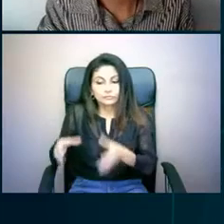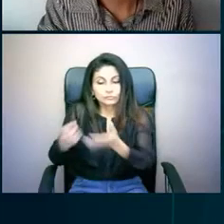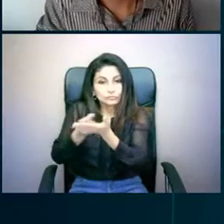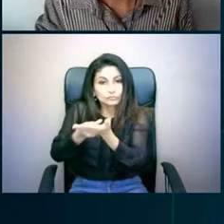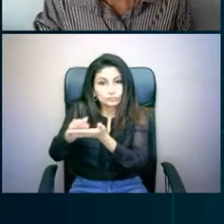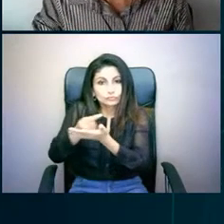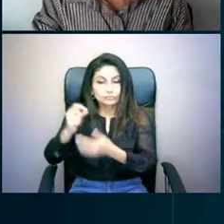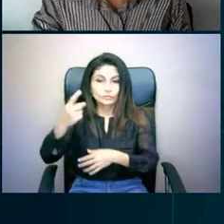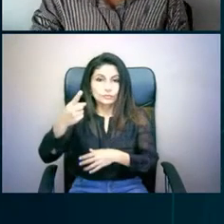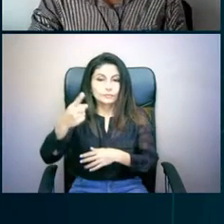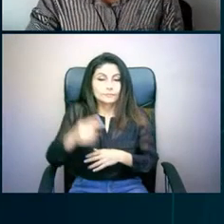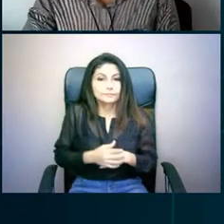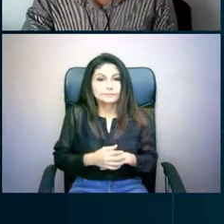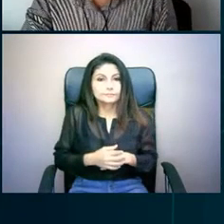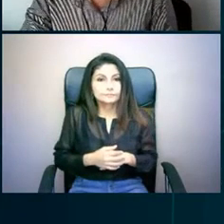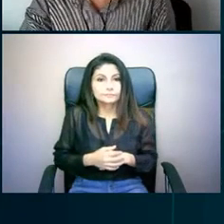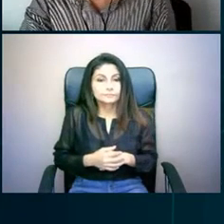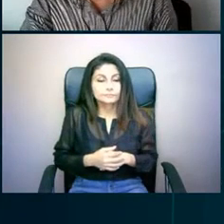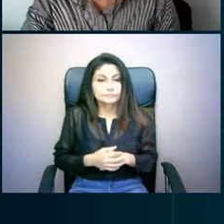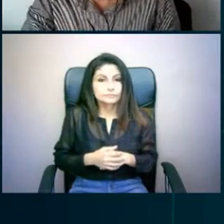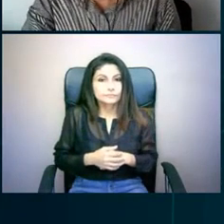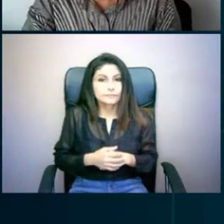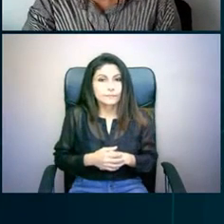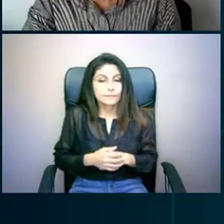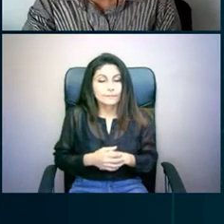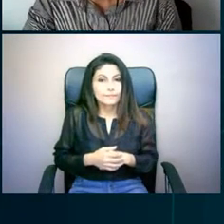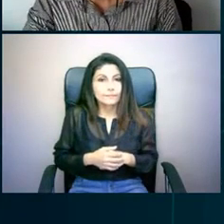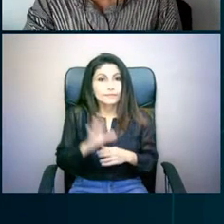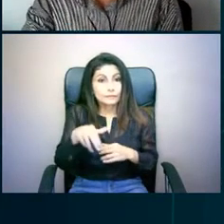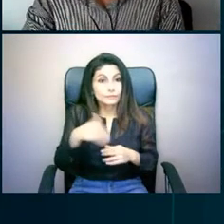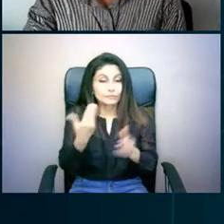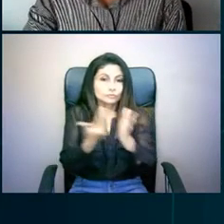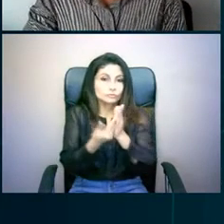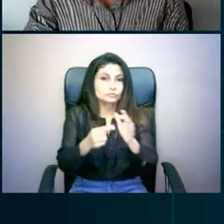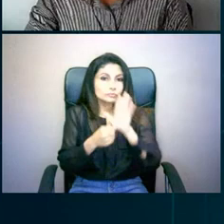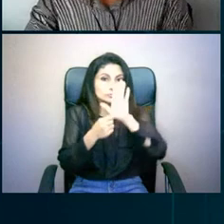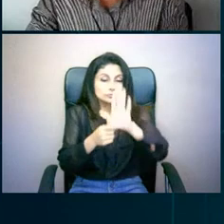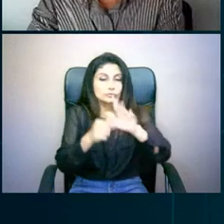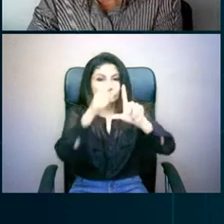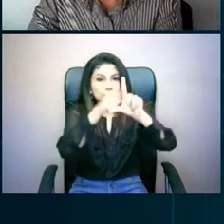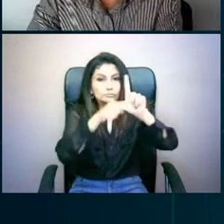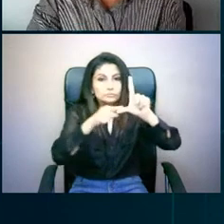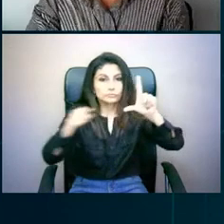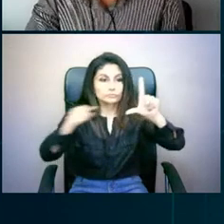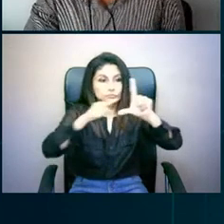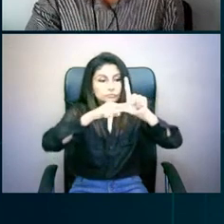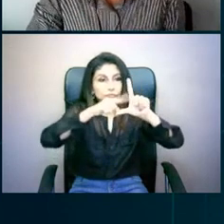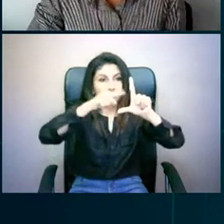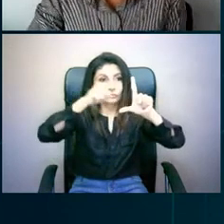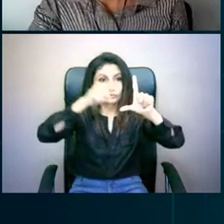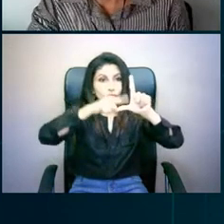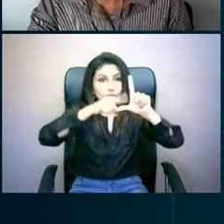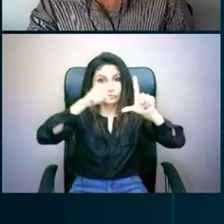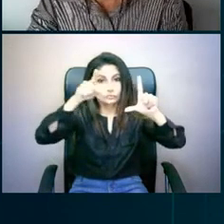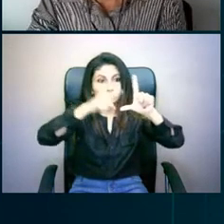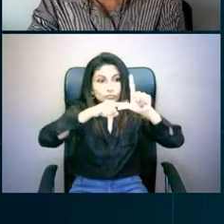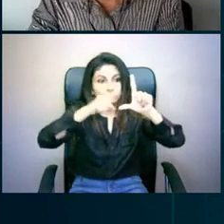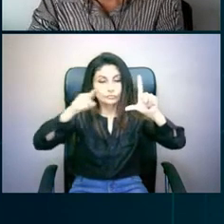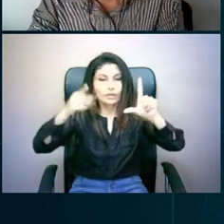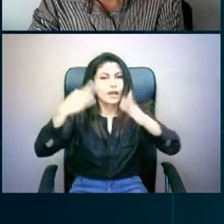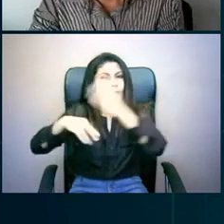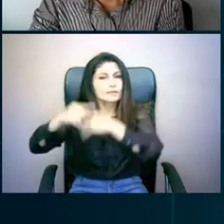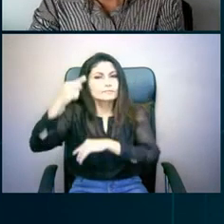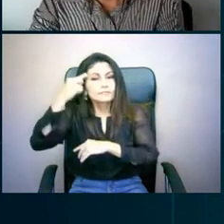Entonces acá tenemos los resultados, ¿cierto? podemos ver que, como sospechábamos,